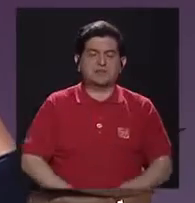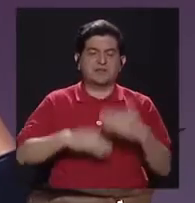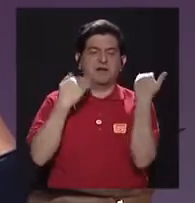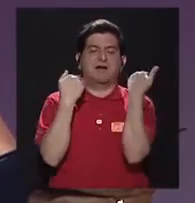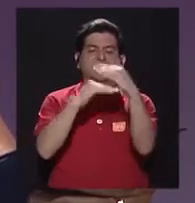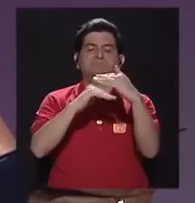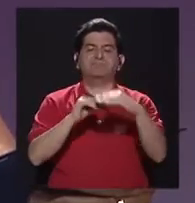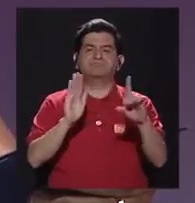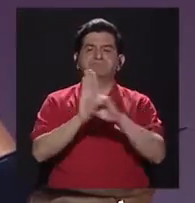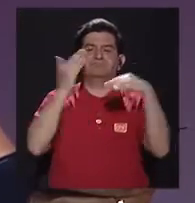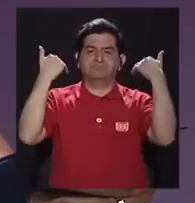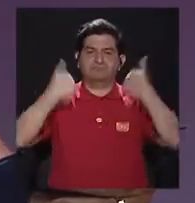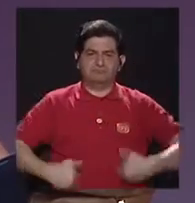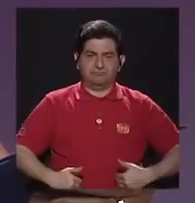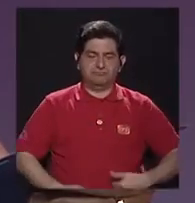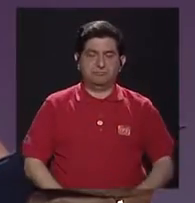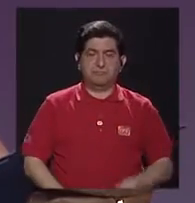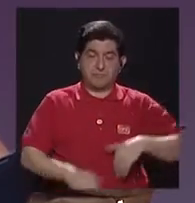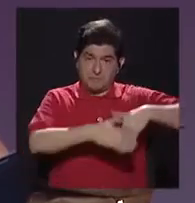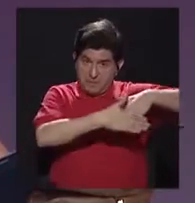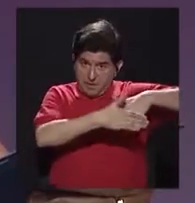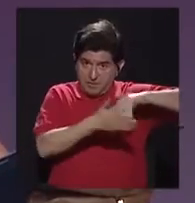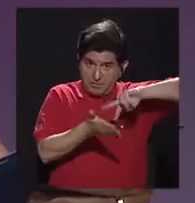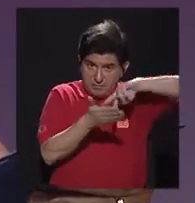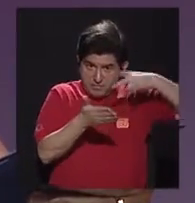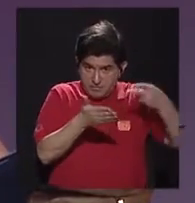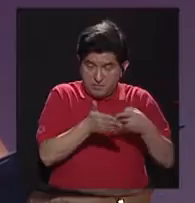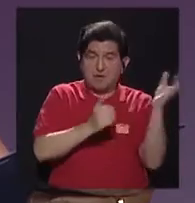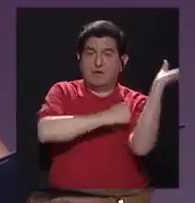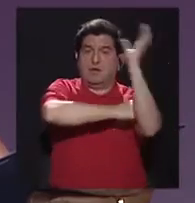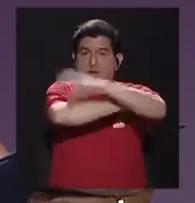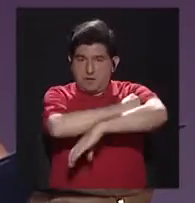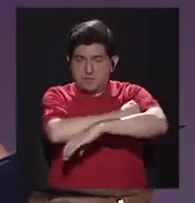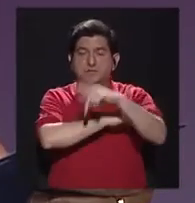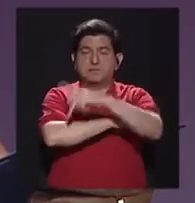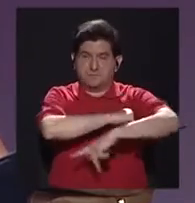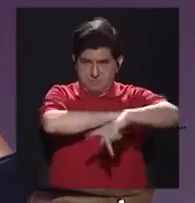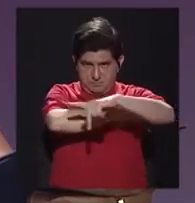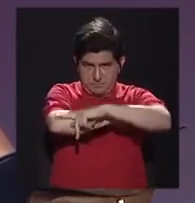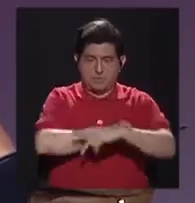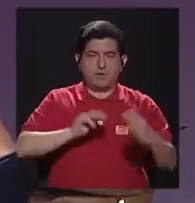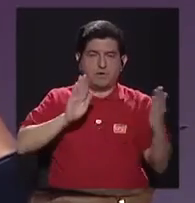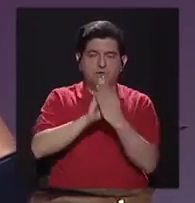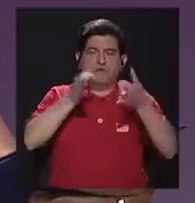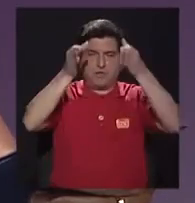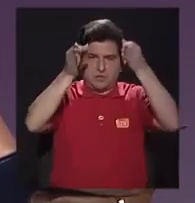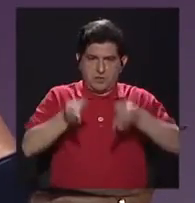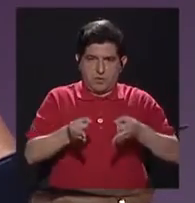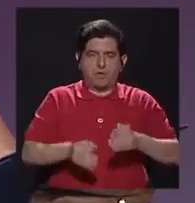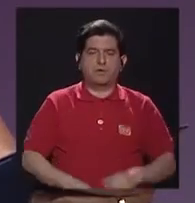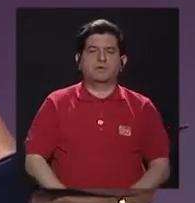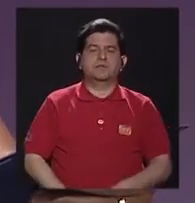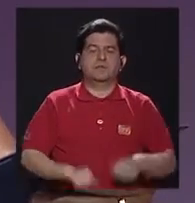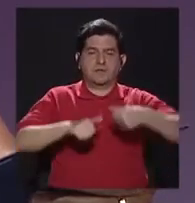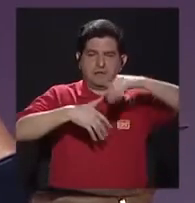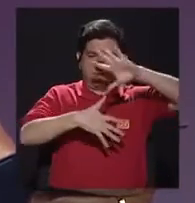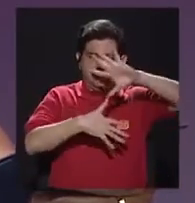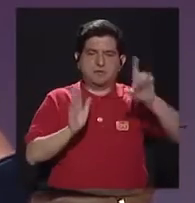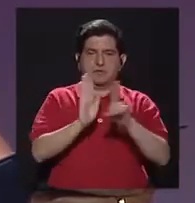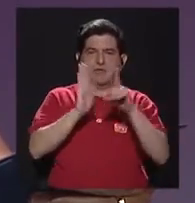humanos. Dicho impedimento significó una condena al país ante la Corte Interamericana de Derechos